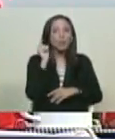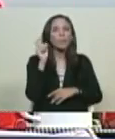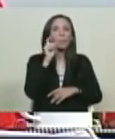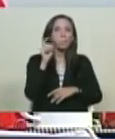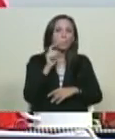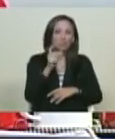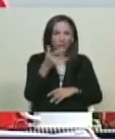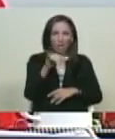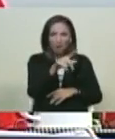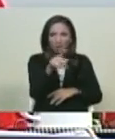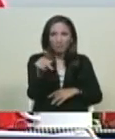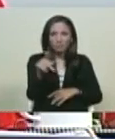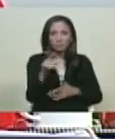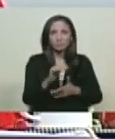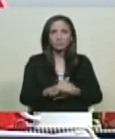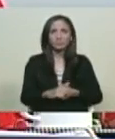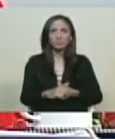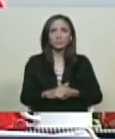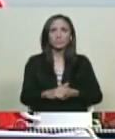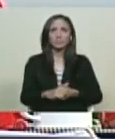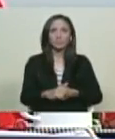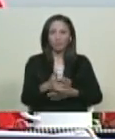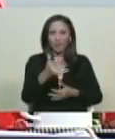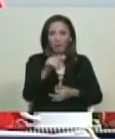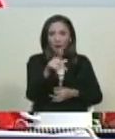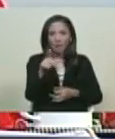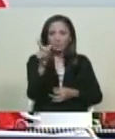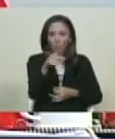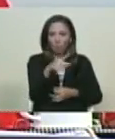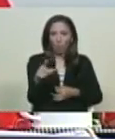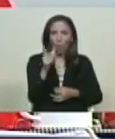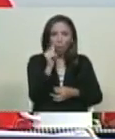embarazadas? ¿Ah? ¿Y embarazados?